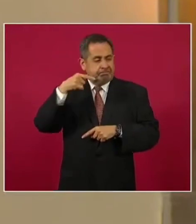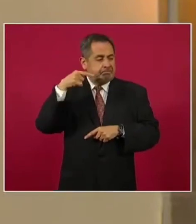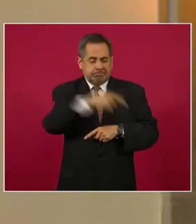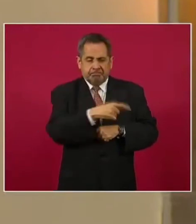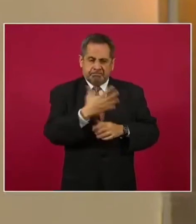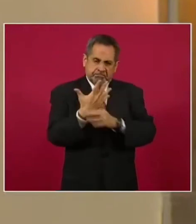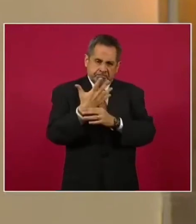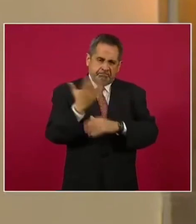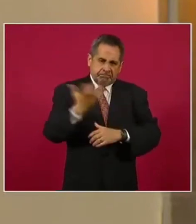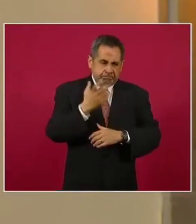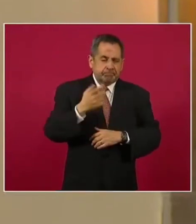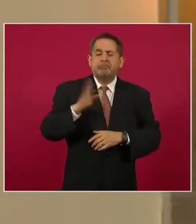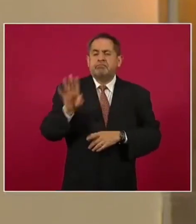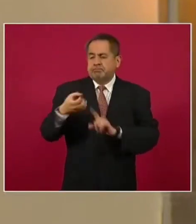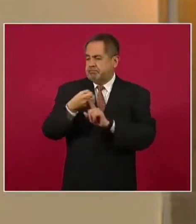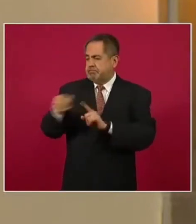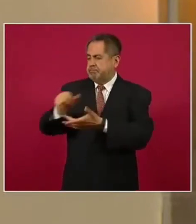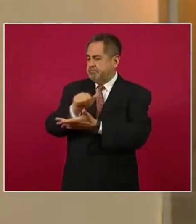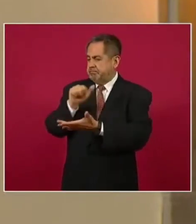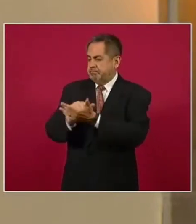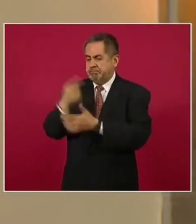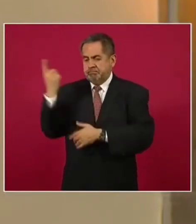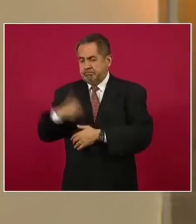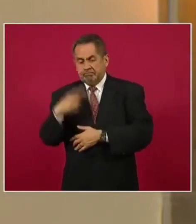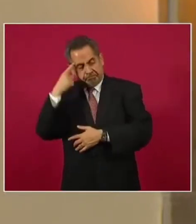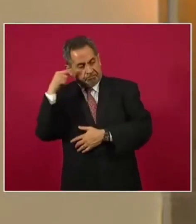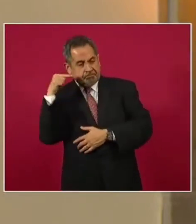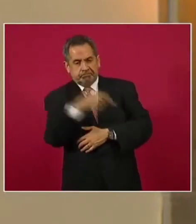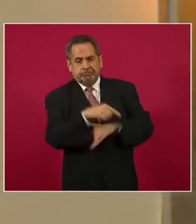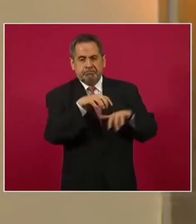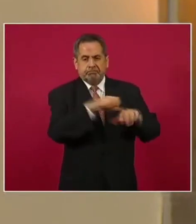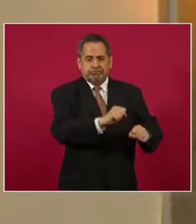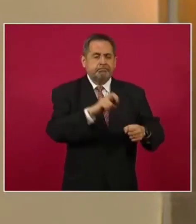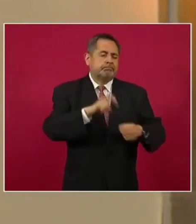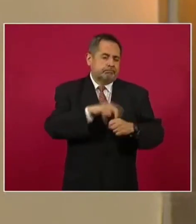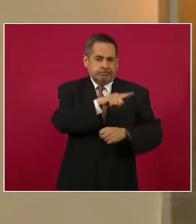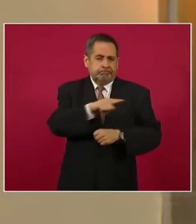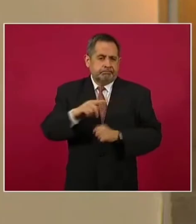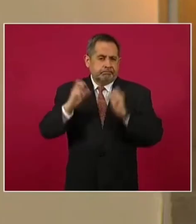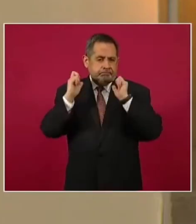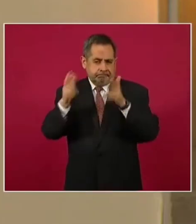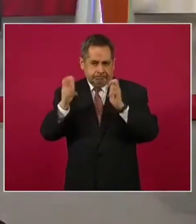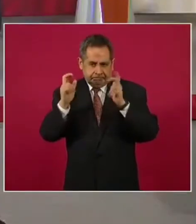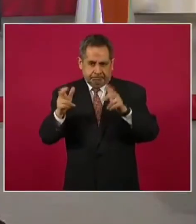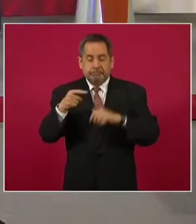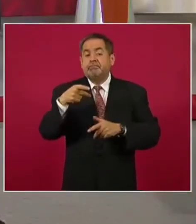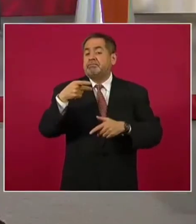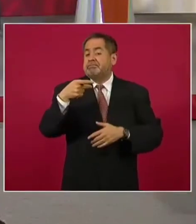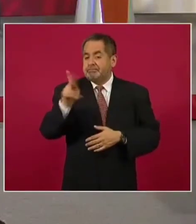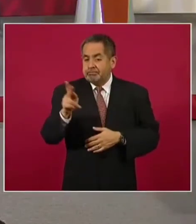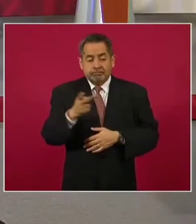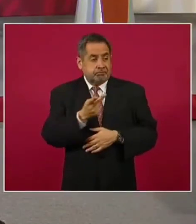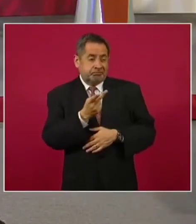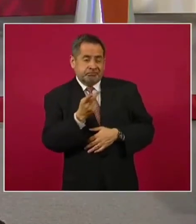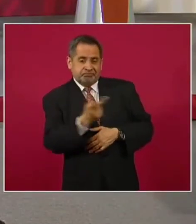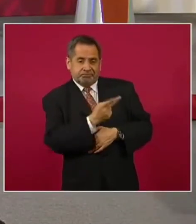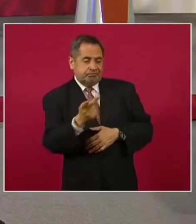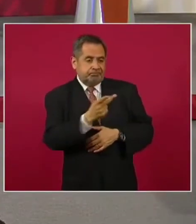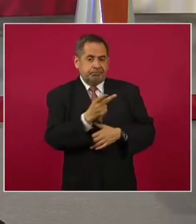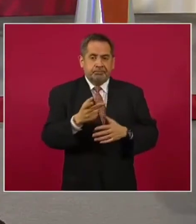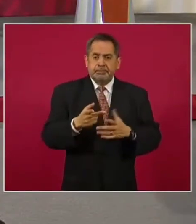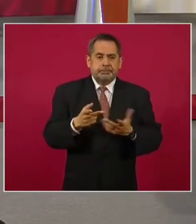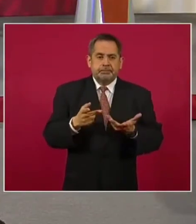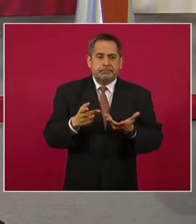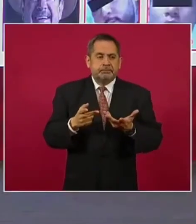generaron las órdenes de aprehensión por parte de la fiscalía de chiapas él sin embargo ambos sujetos fueron